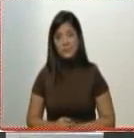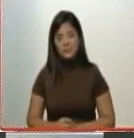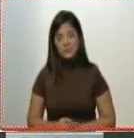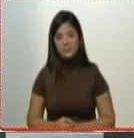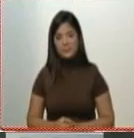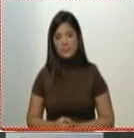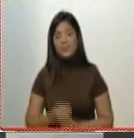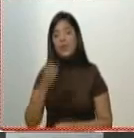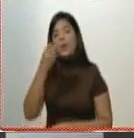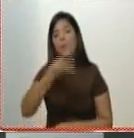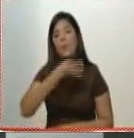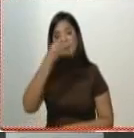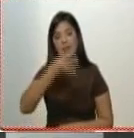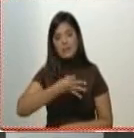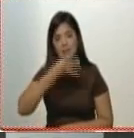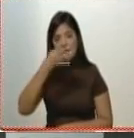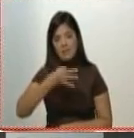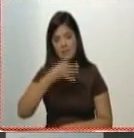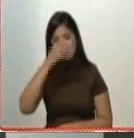Buenas tardes.